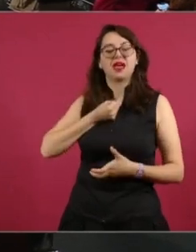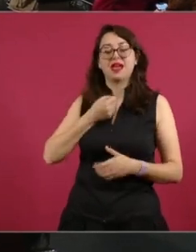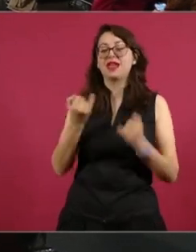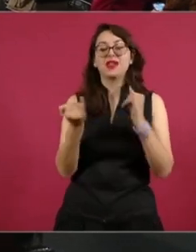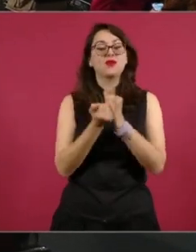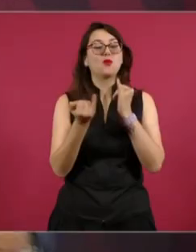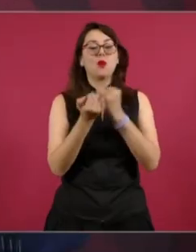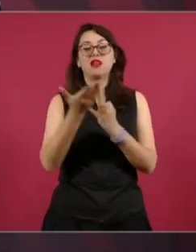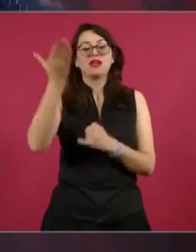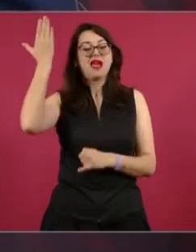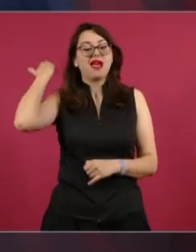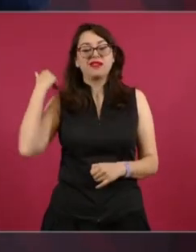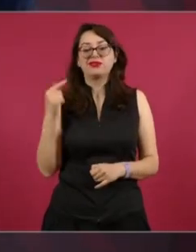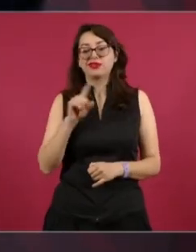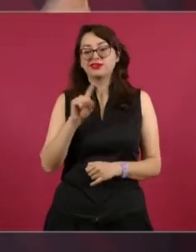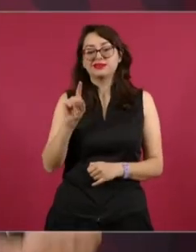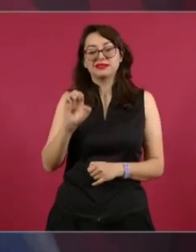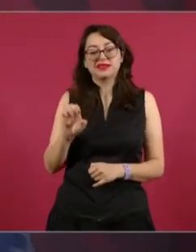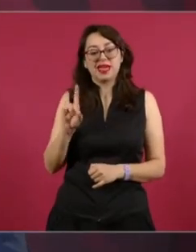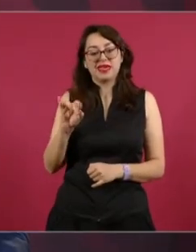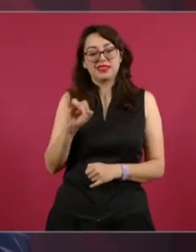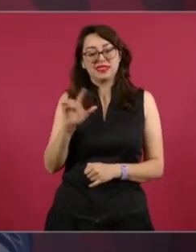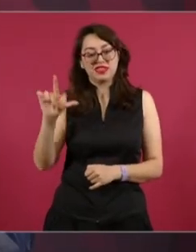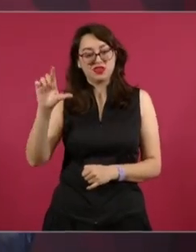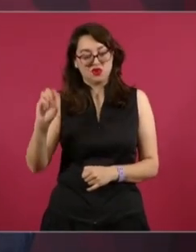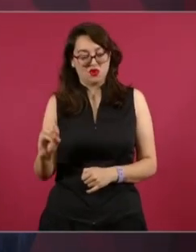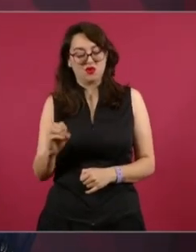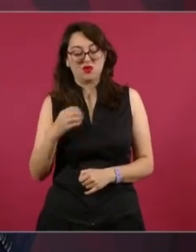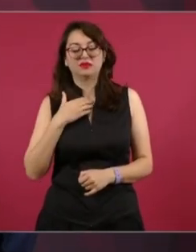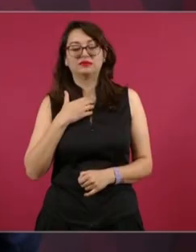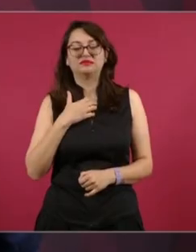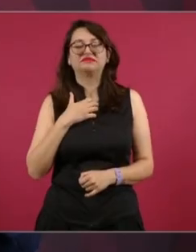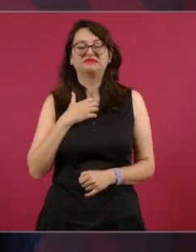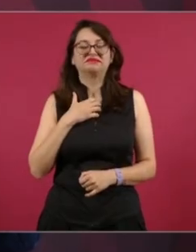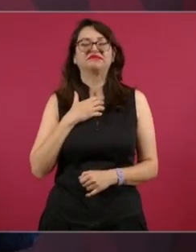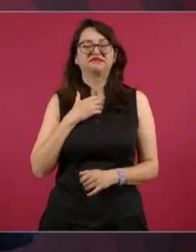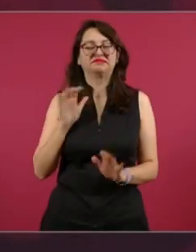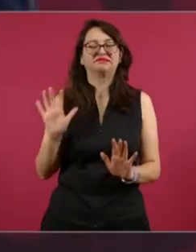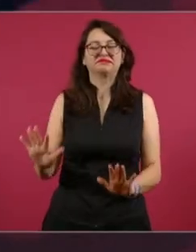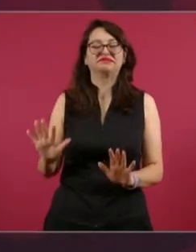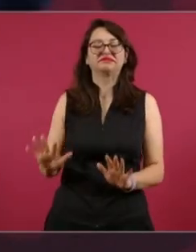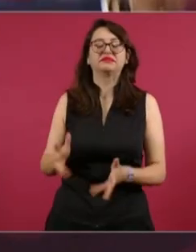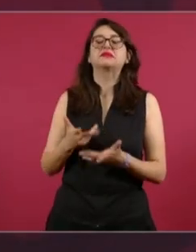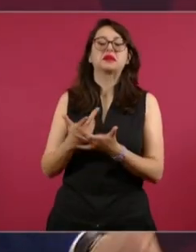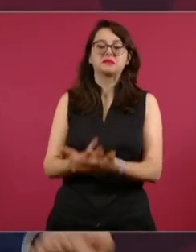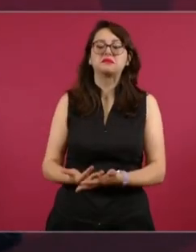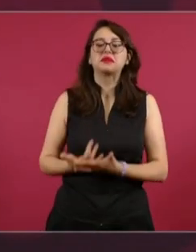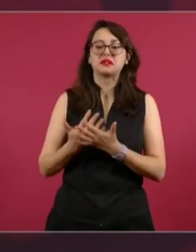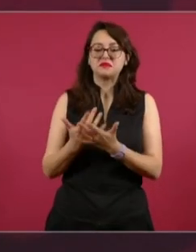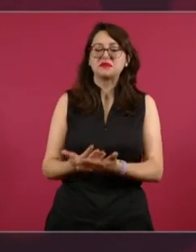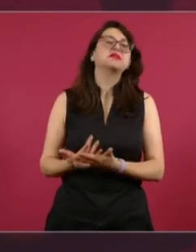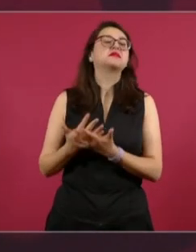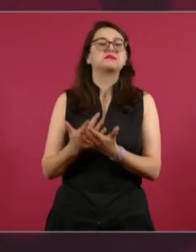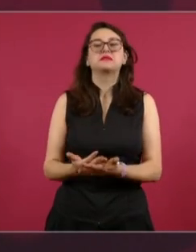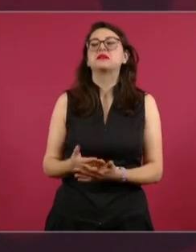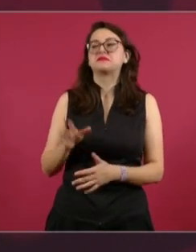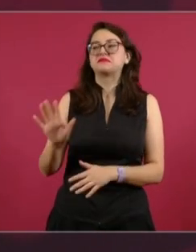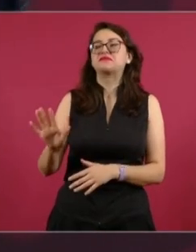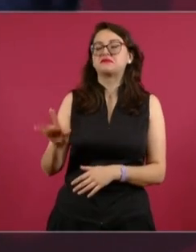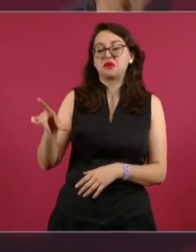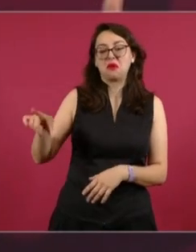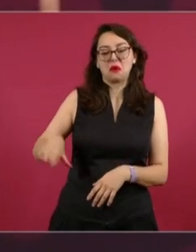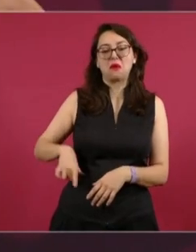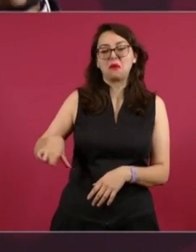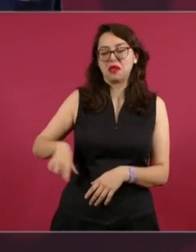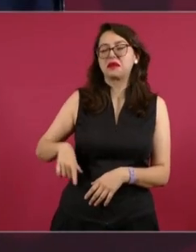que le íbamos a rescatar y que se las íbamos a limpiar y volvérselas a entregar